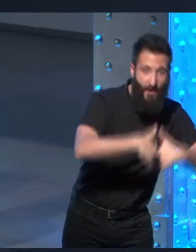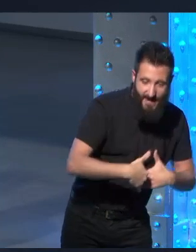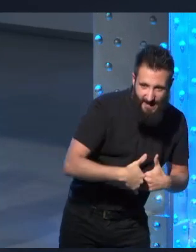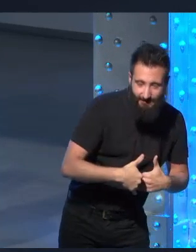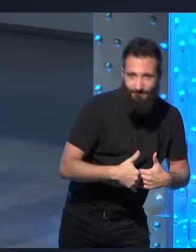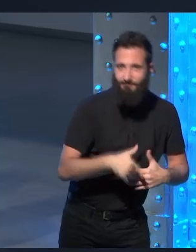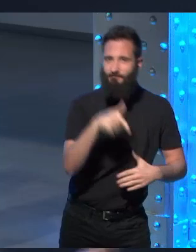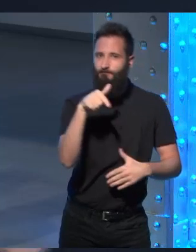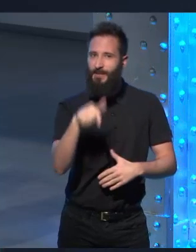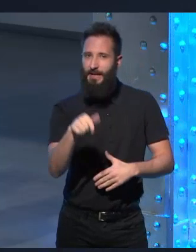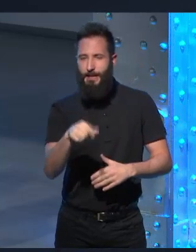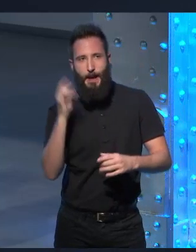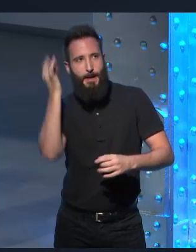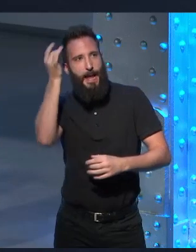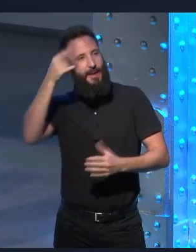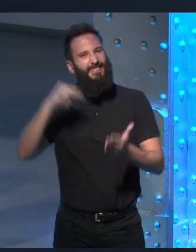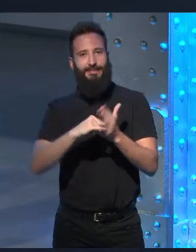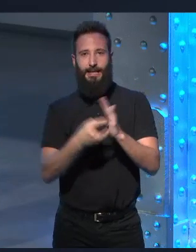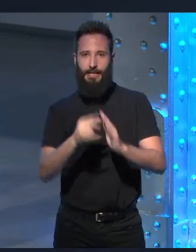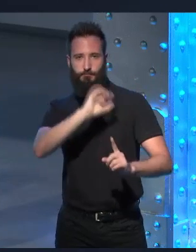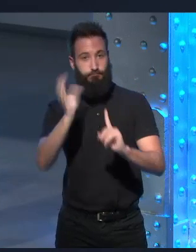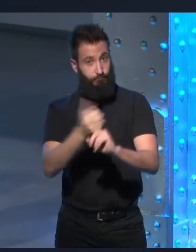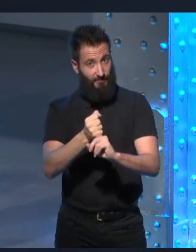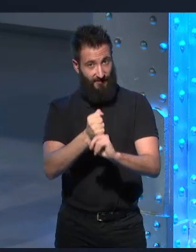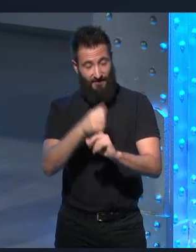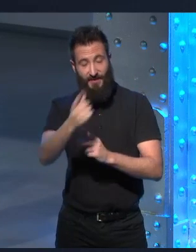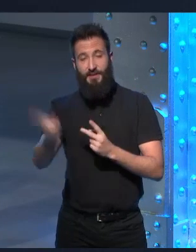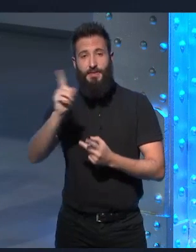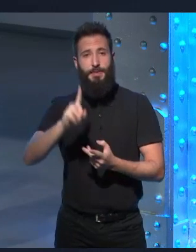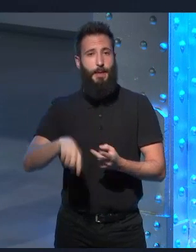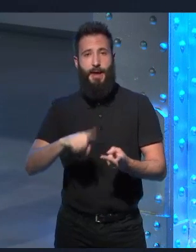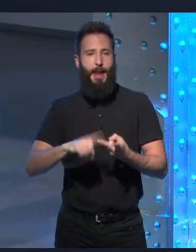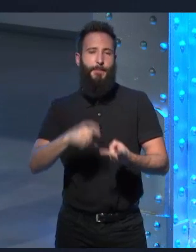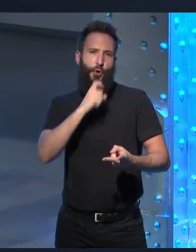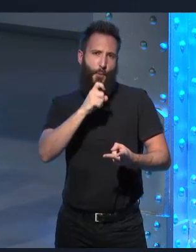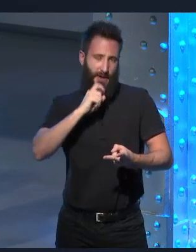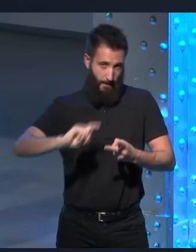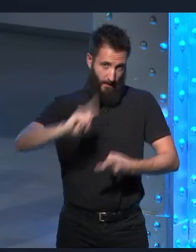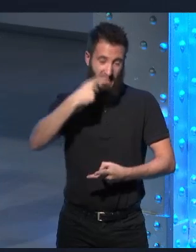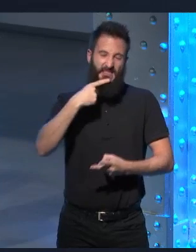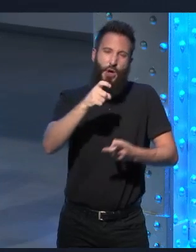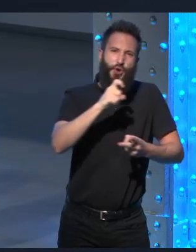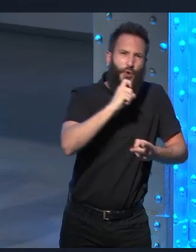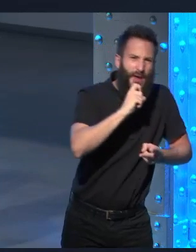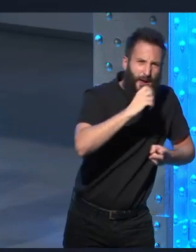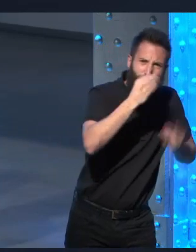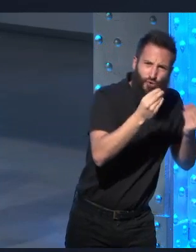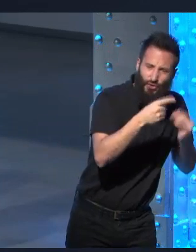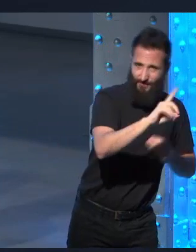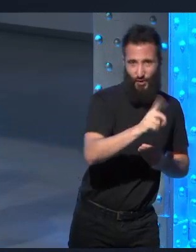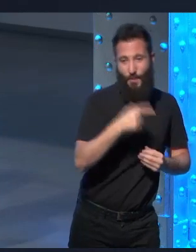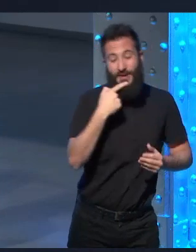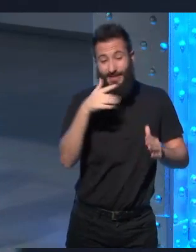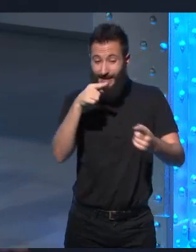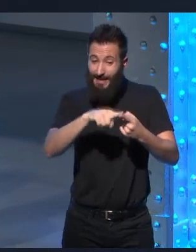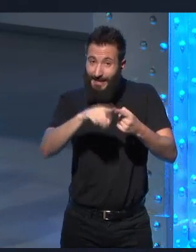pero digamos que eran como claves más técnicas y sobre todo eran más complejas. No es que fueran difíciles, sino que si